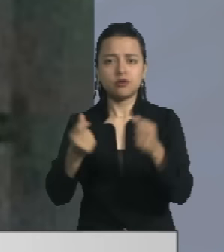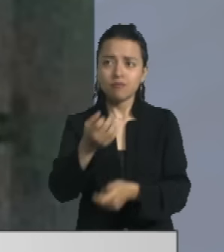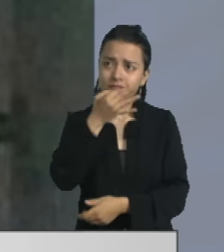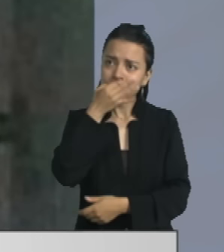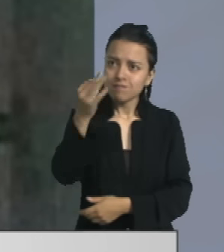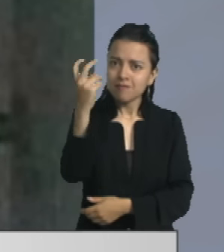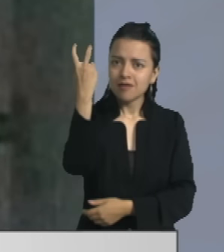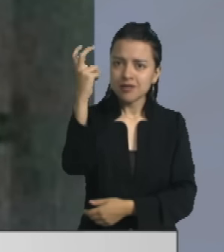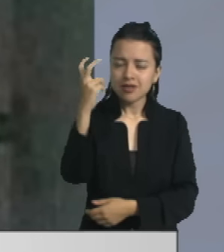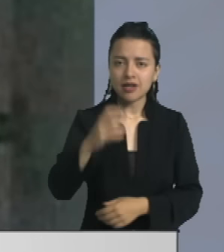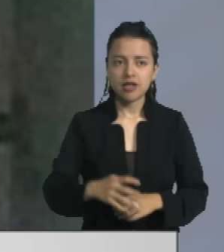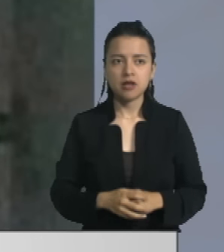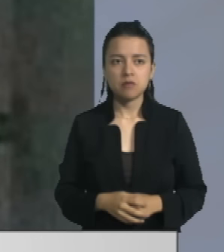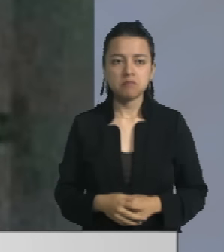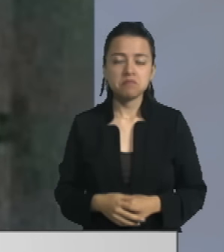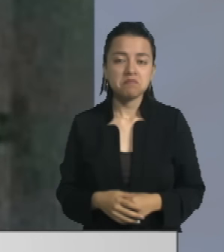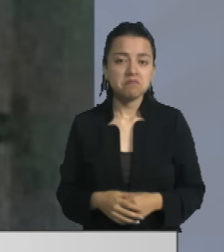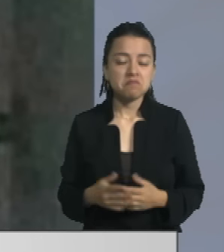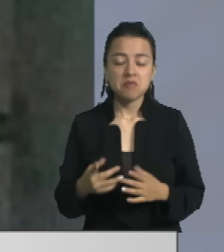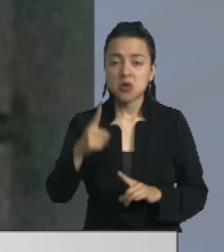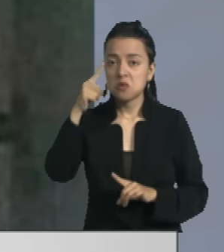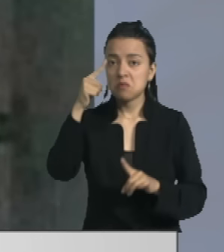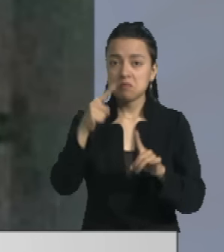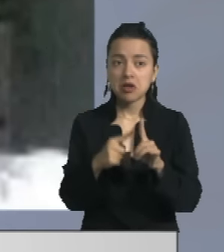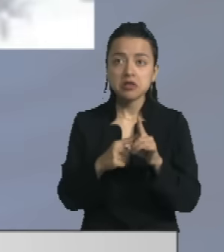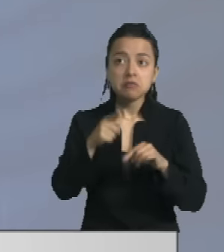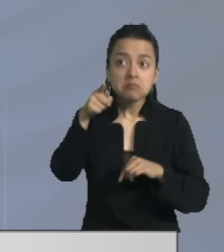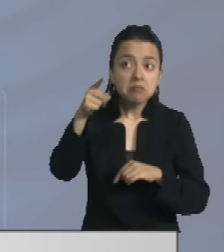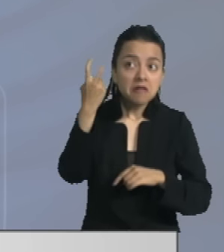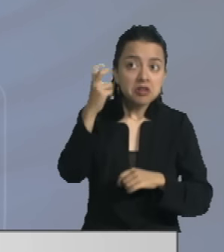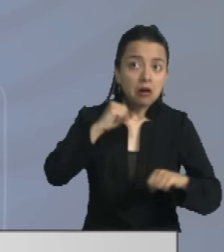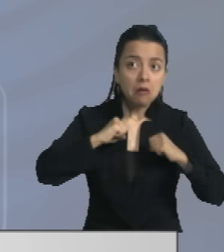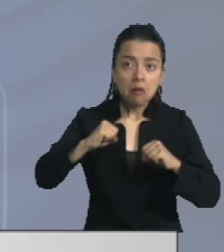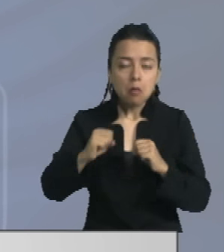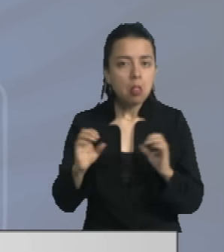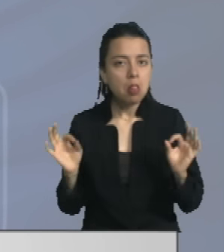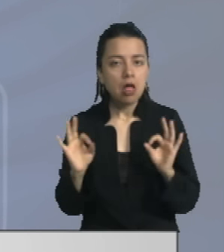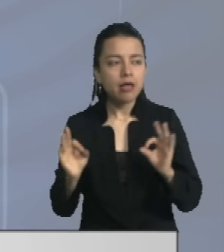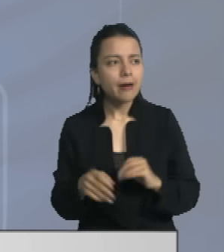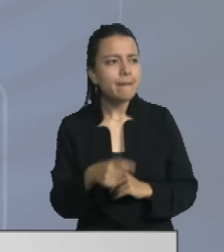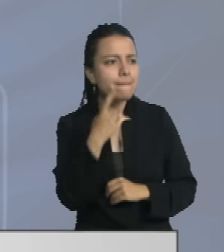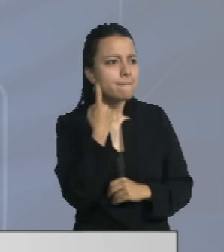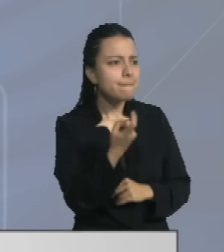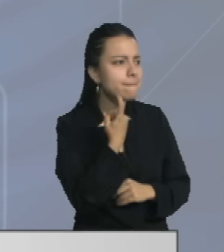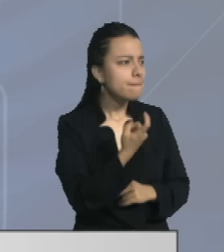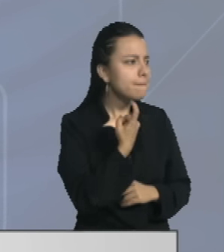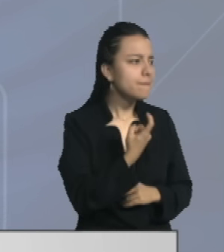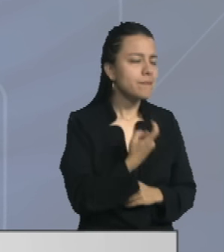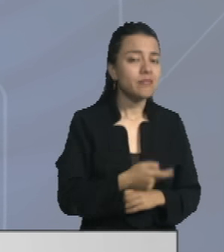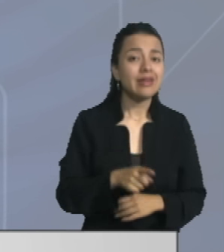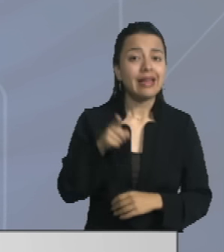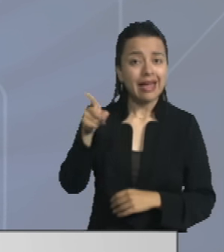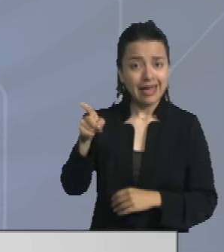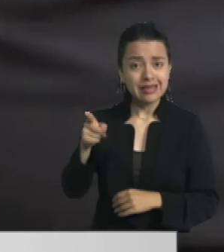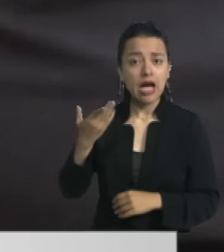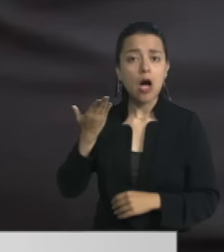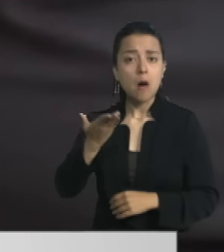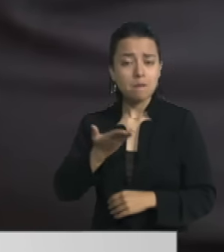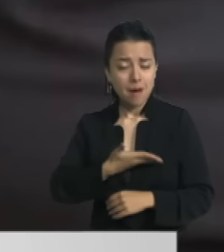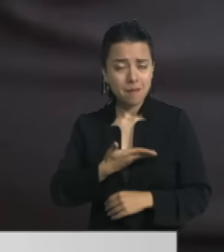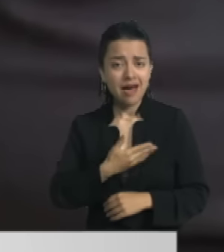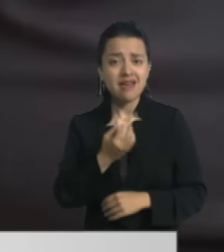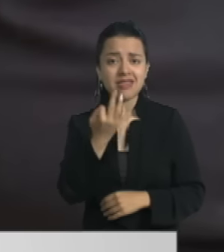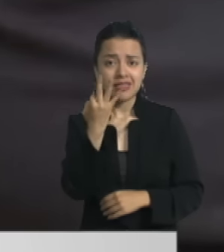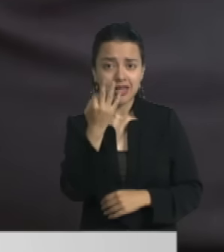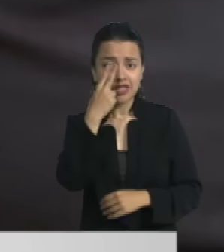ante la fiscalía pero por más de un mes no hubo señales de la mujer de 31 años madre de tres hijos el